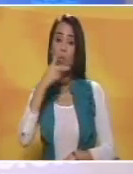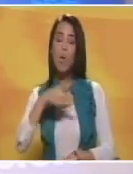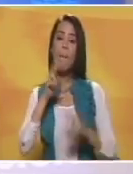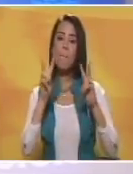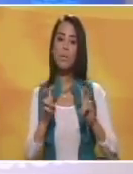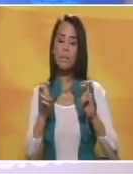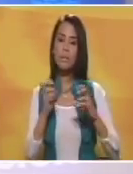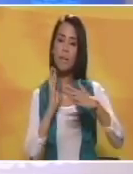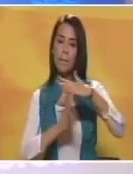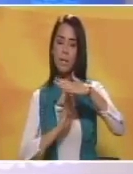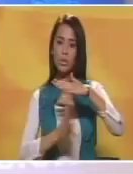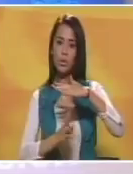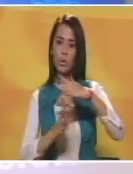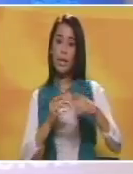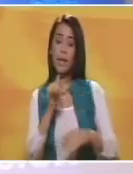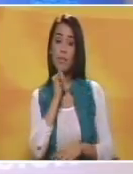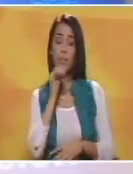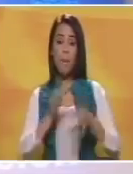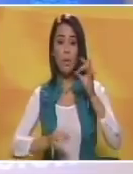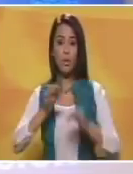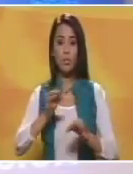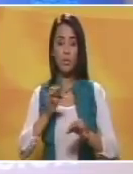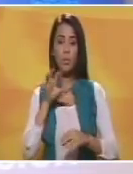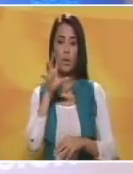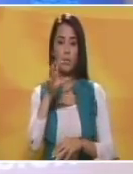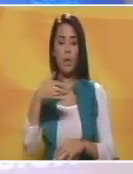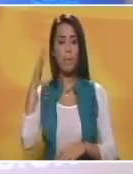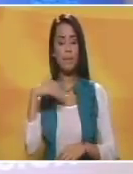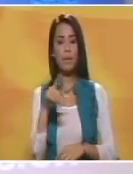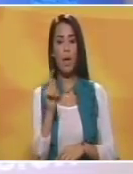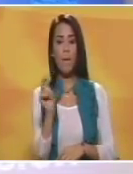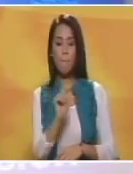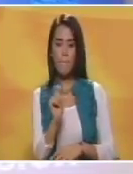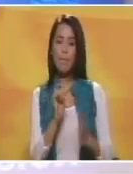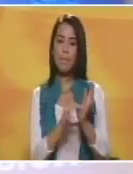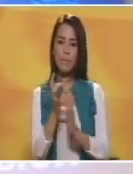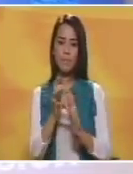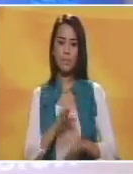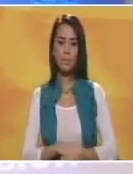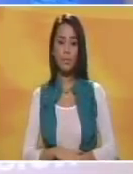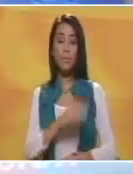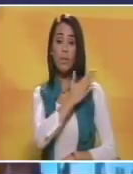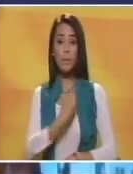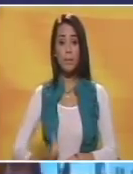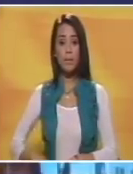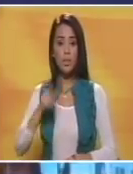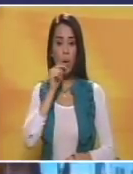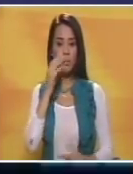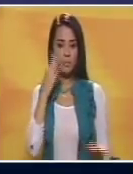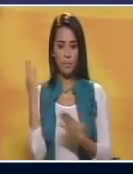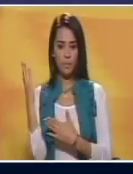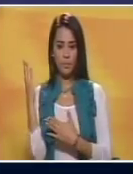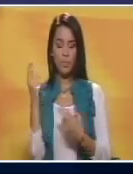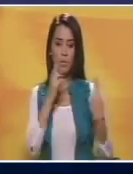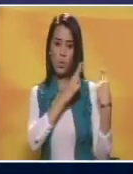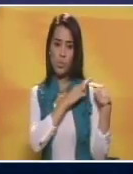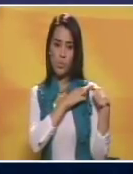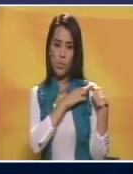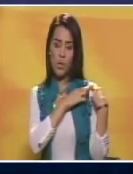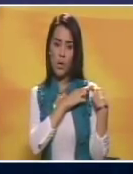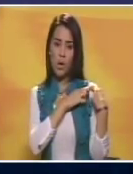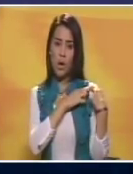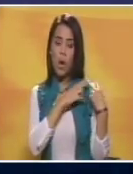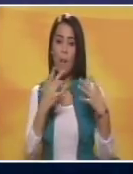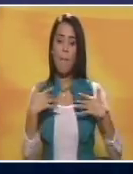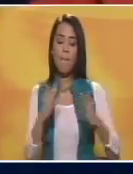migratoria anunciada por el Ejecutivo de la Nación el pasado mes de abril. El presidente Sebastián Piñera encabezó el acto de entrega